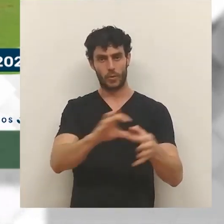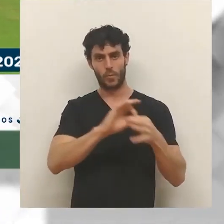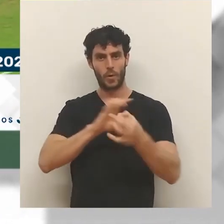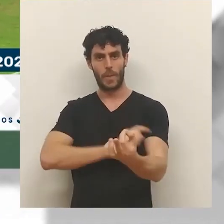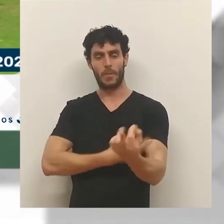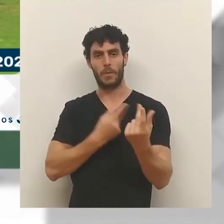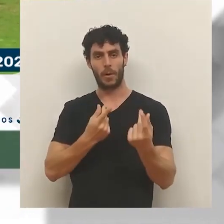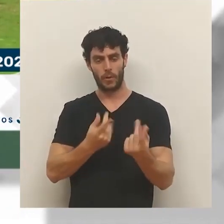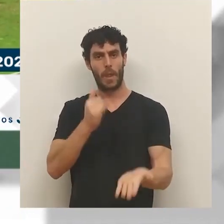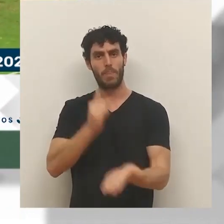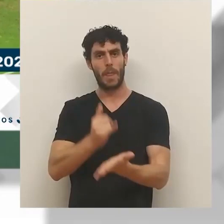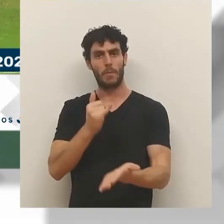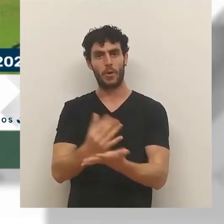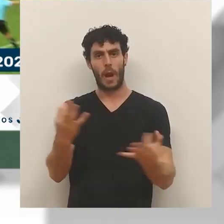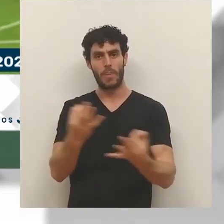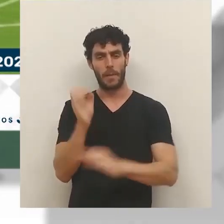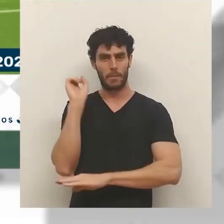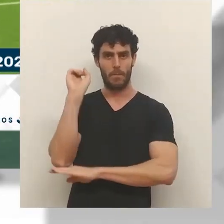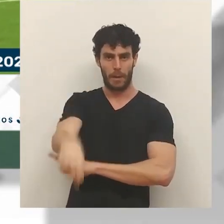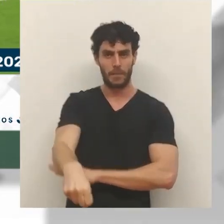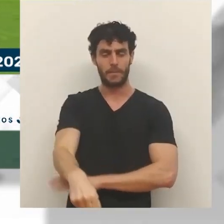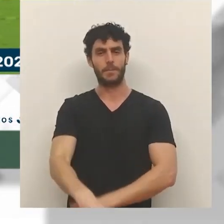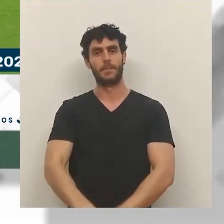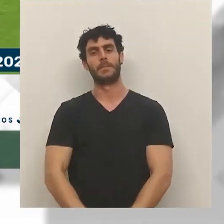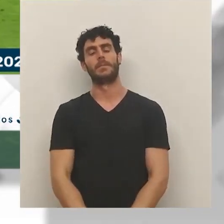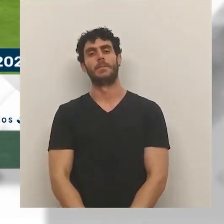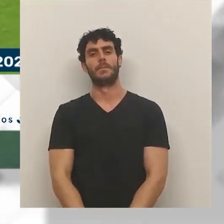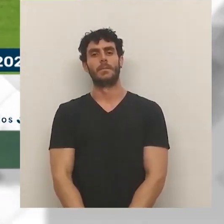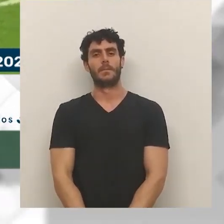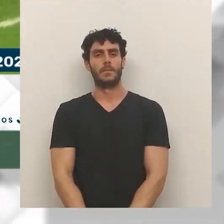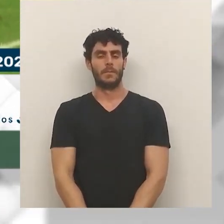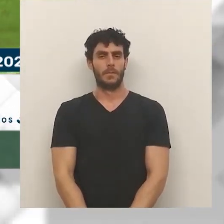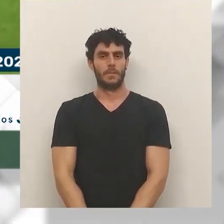categoría inferior y por tanto los riojanos deben demostrar en las gaunas que son mejores.